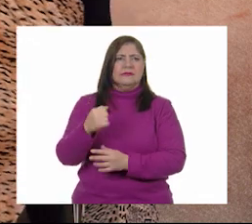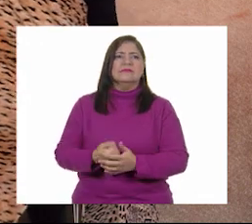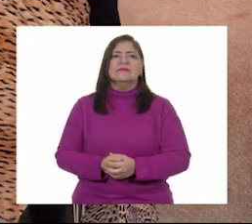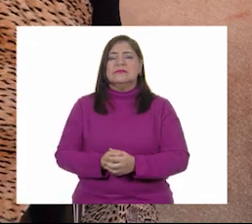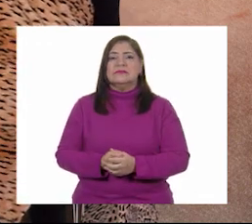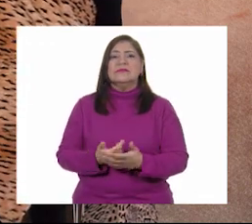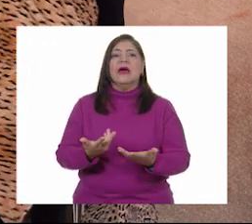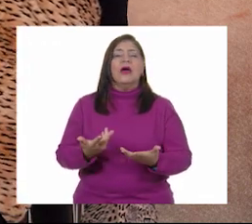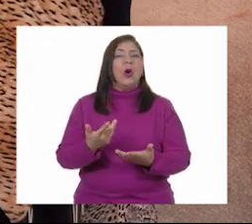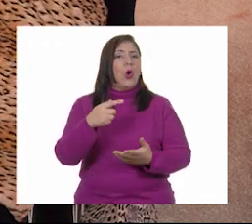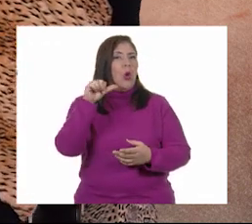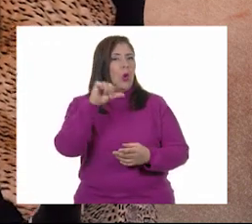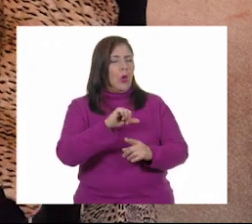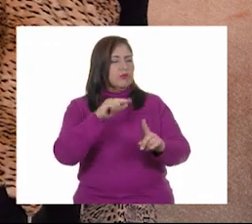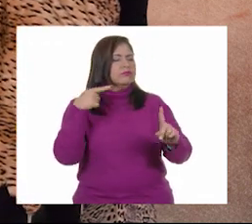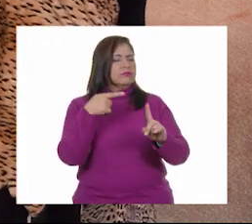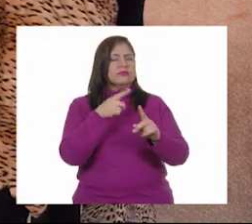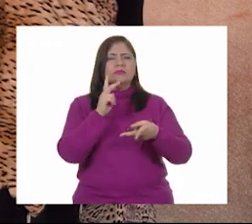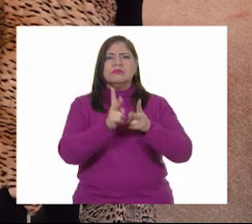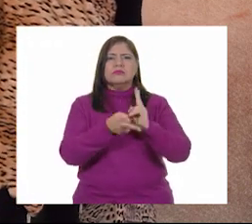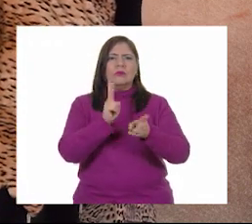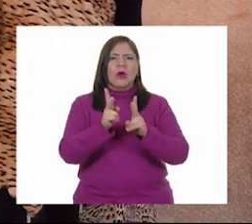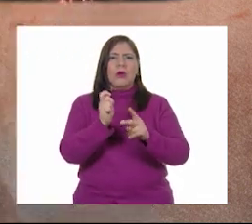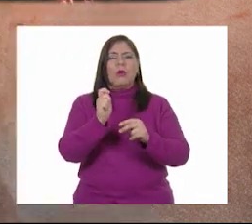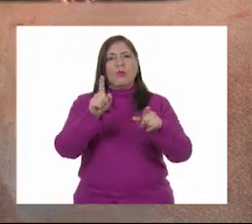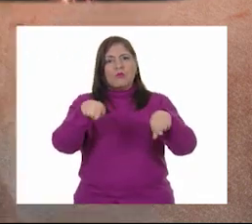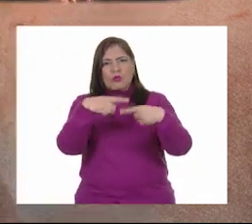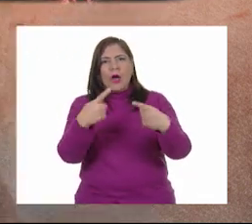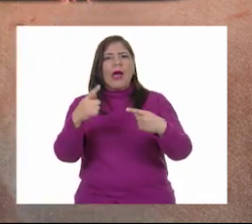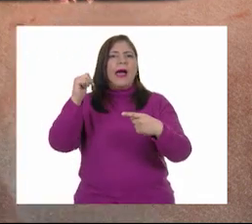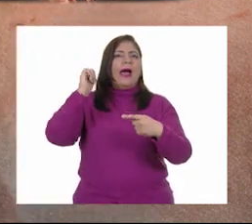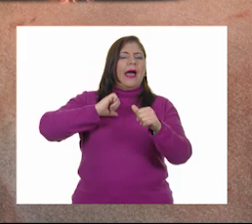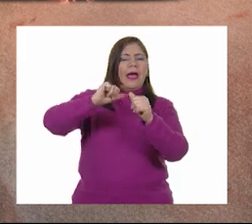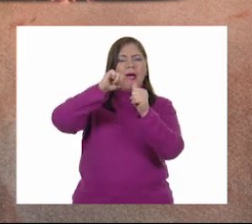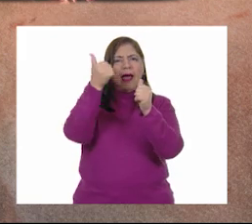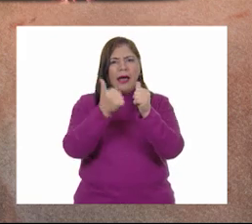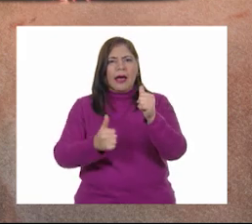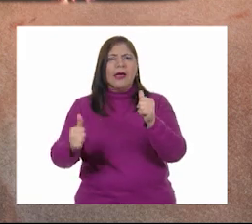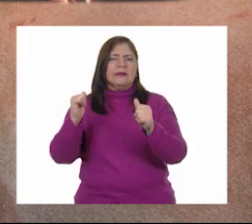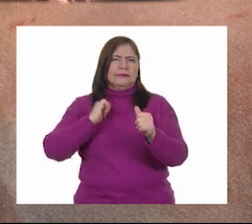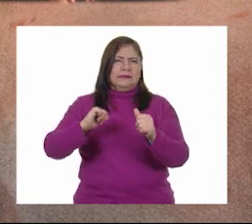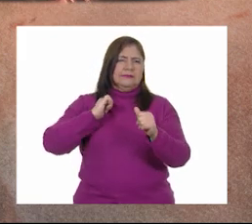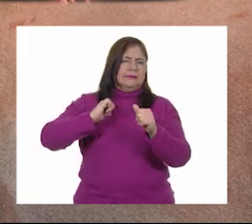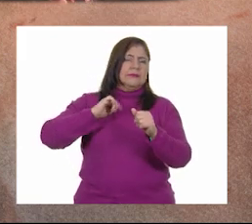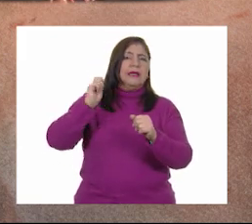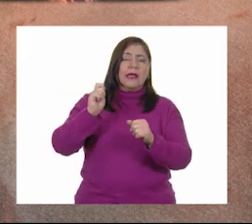hoy hablaremos de música y arte primitivo. En el transcurso de la historia,